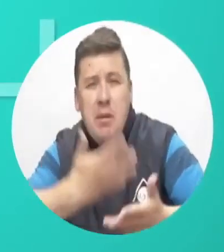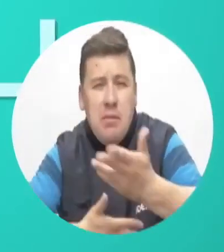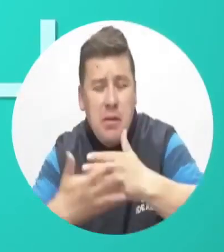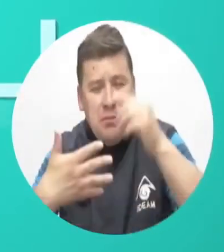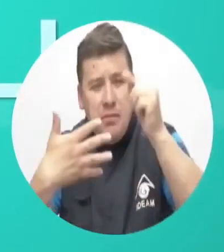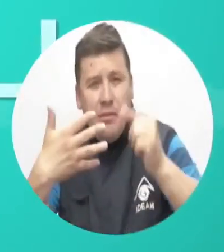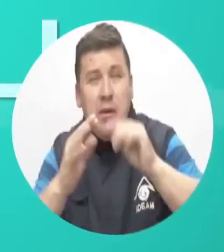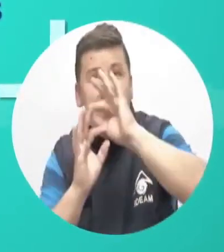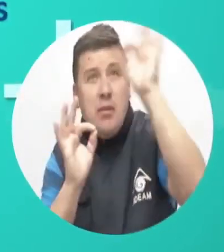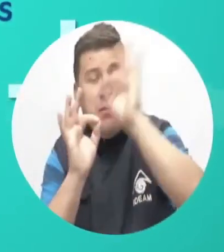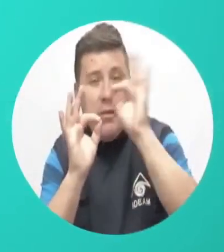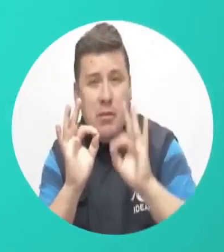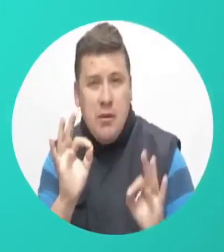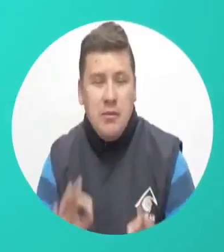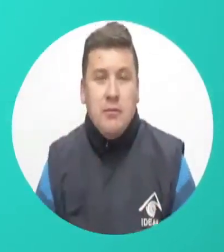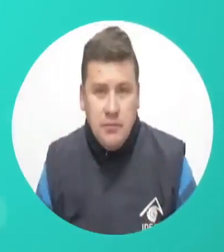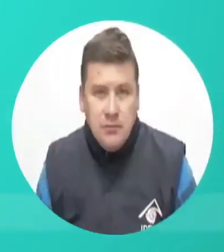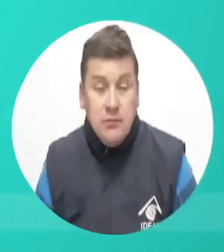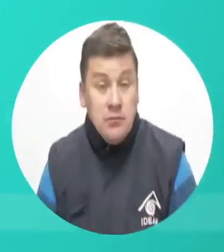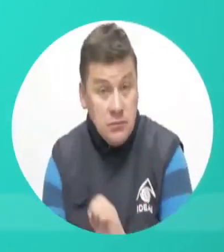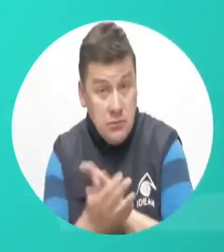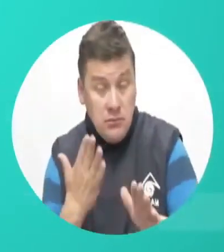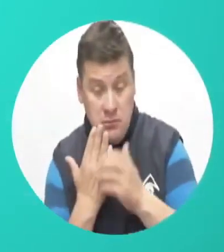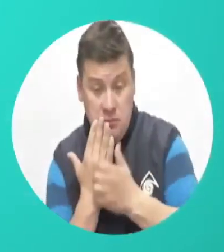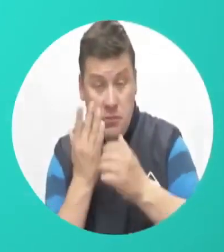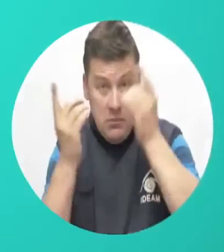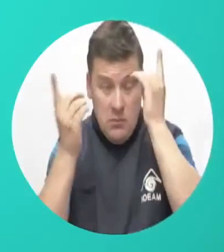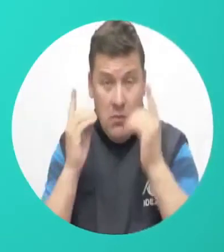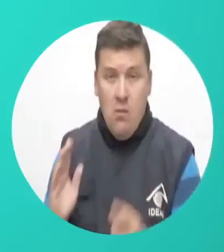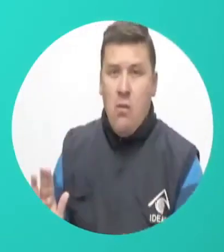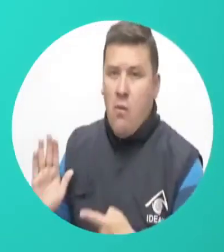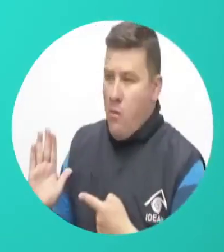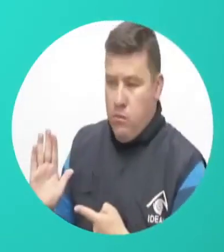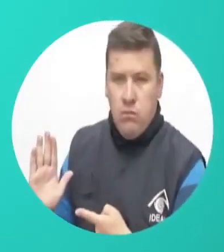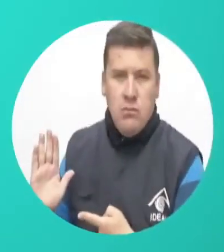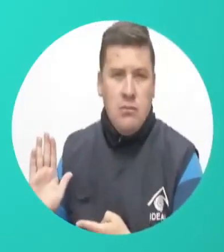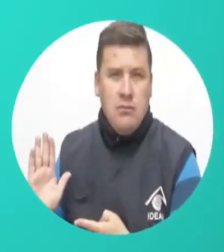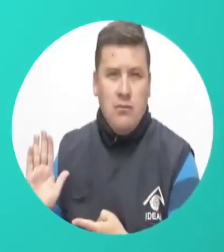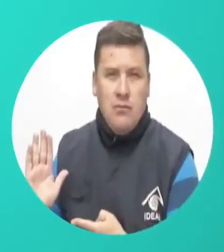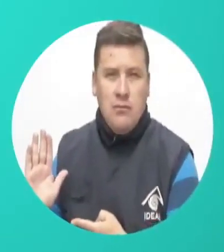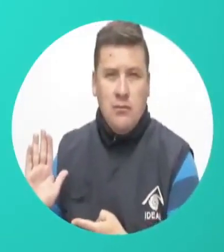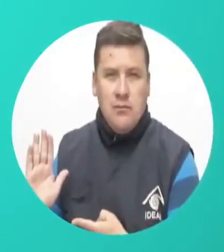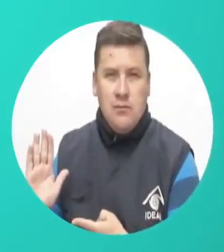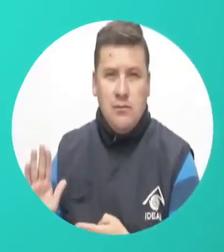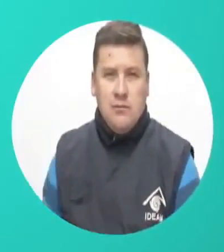pronósticos y alertas a nivel municipal. Disponible gratis para iOS y Android.